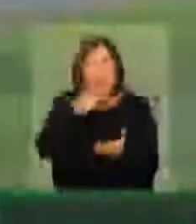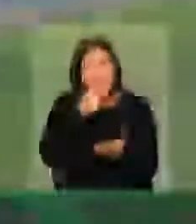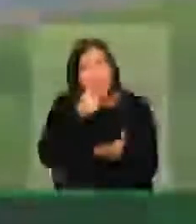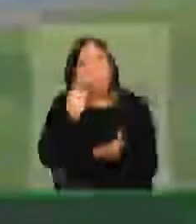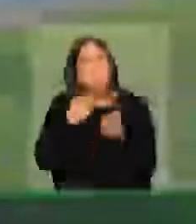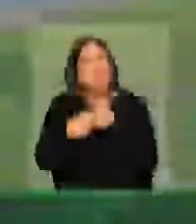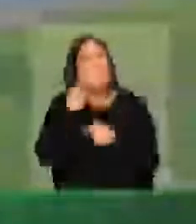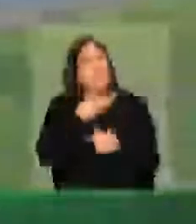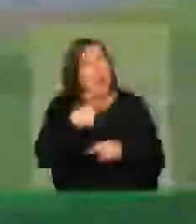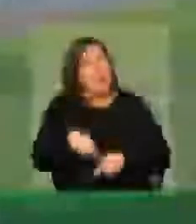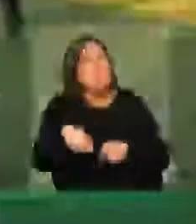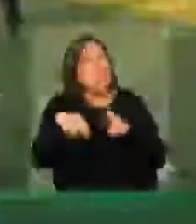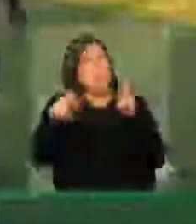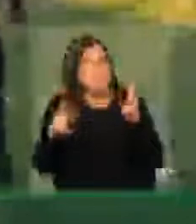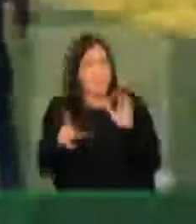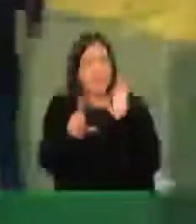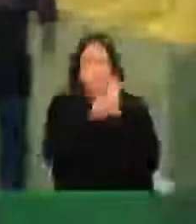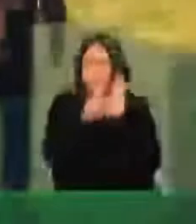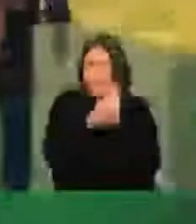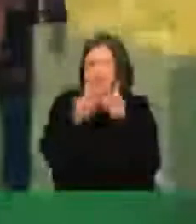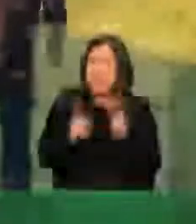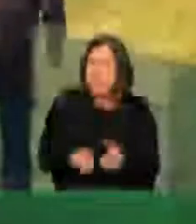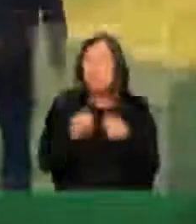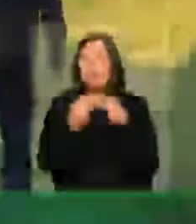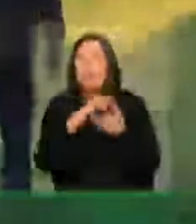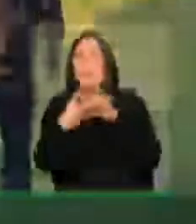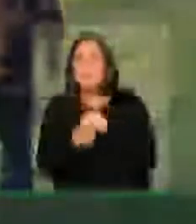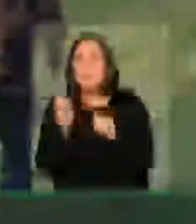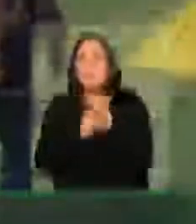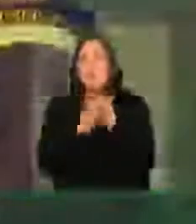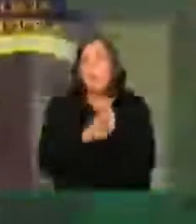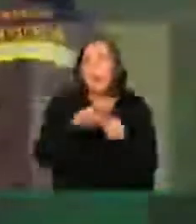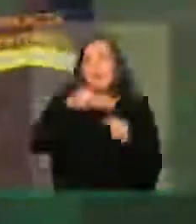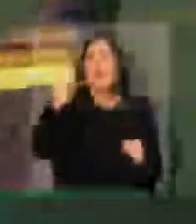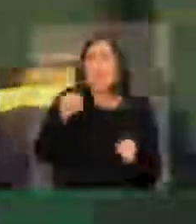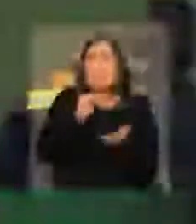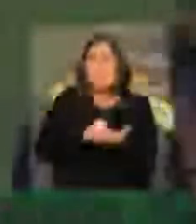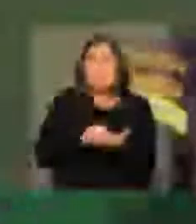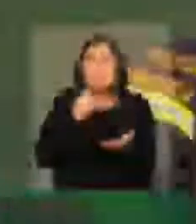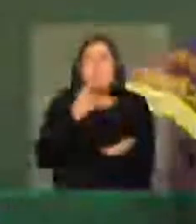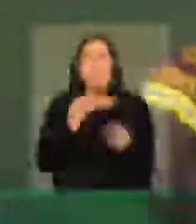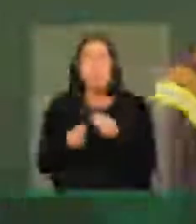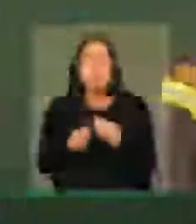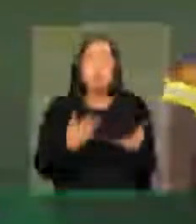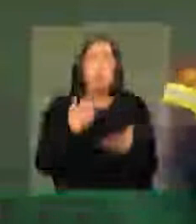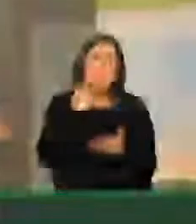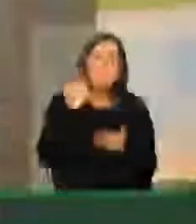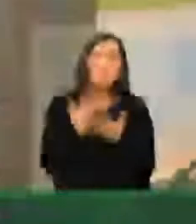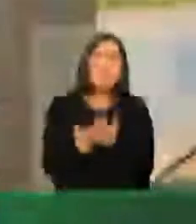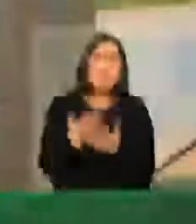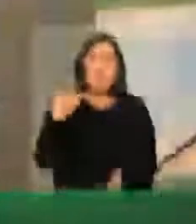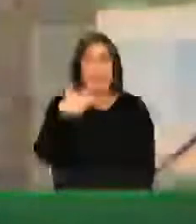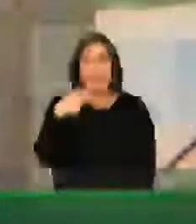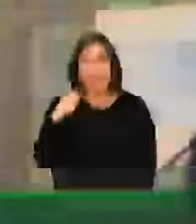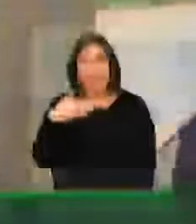que estudiar, desde el marco jurídico hasta los criterios de almacenamiento de las muestras. La propuesta de Heber surgió tras una pregunta de